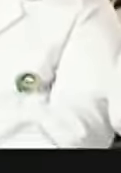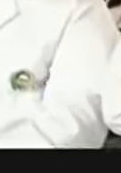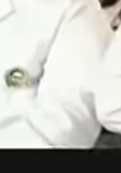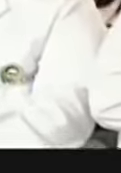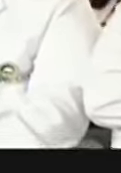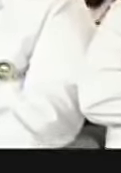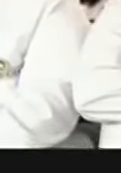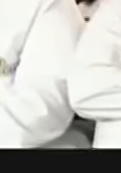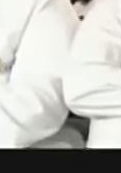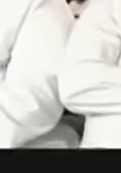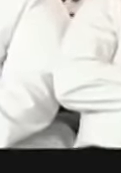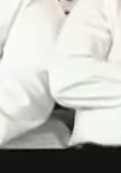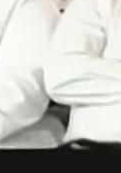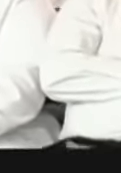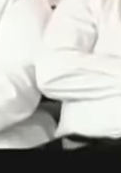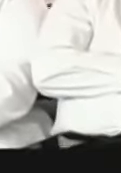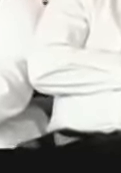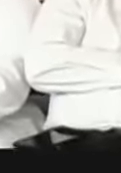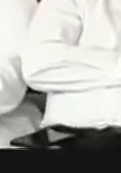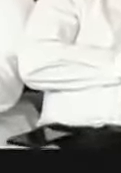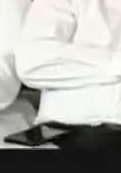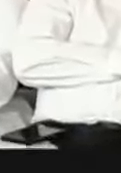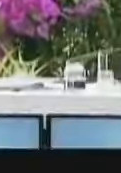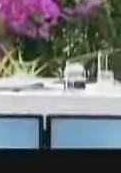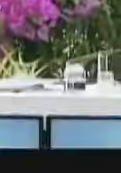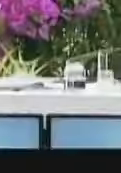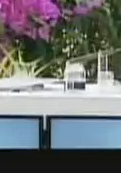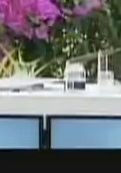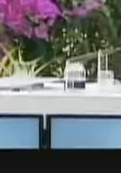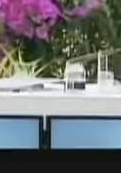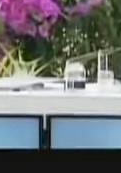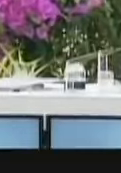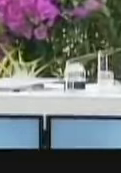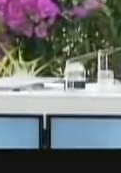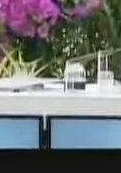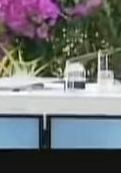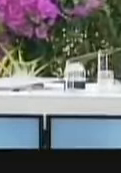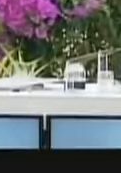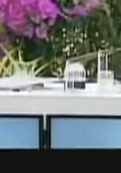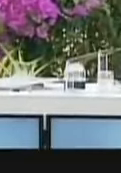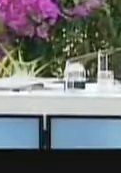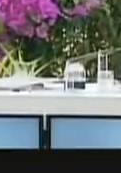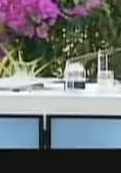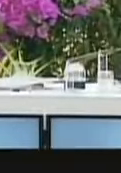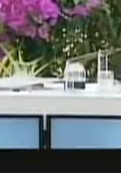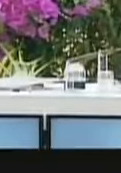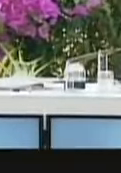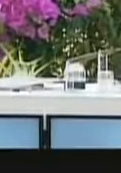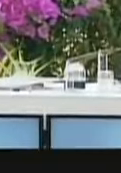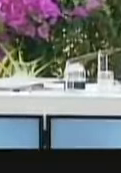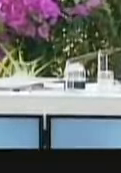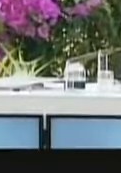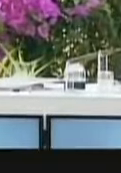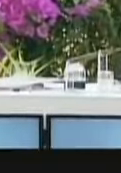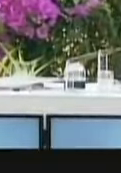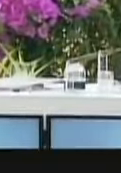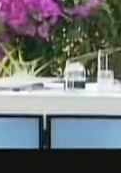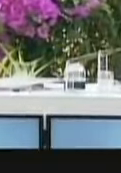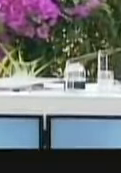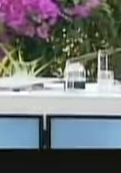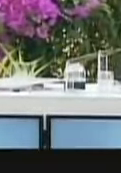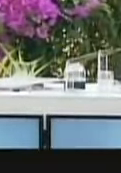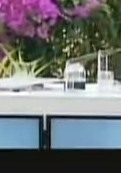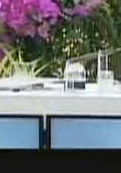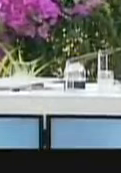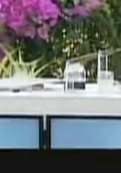que bueno, va poquito a poco, Ven App. ¿Quién creó Ven App, muchachos venezolanos? ¿Ah? pero es que no podemos tener redes